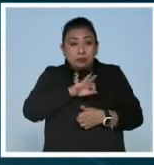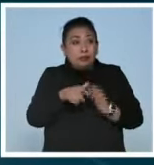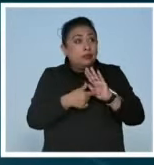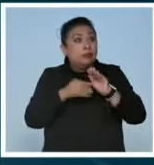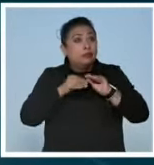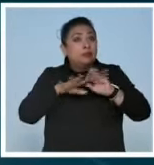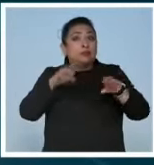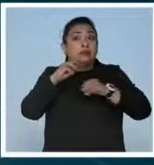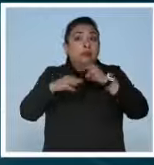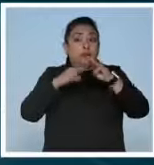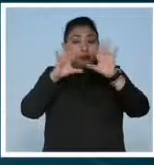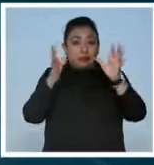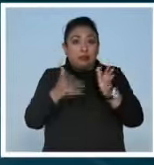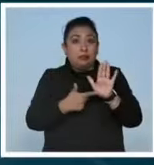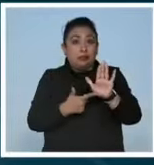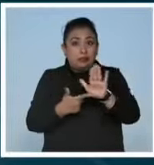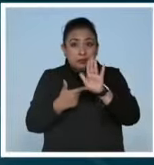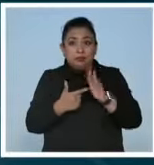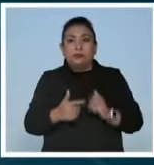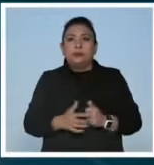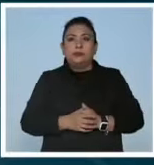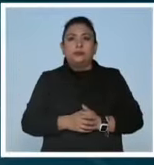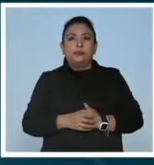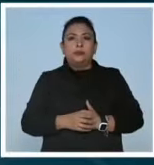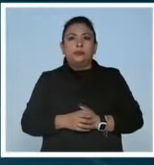vistas a nivel mundial, ¿no?